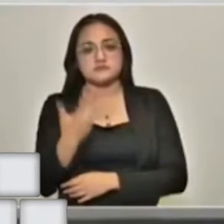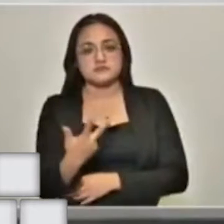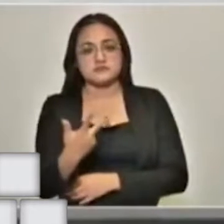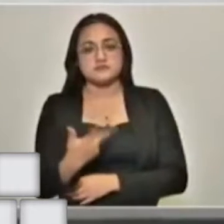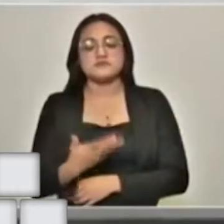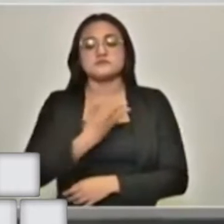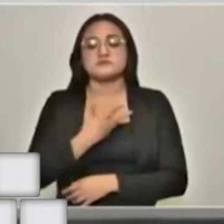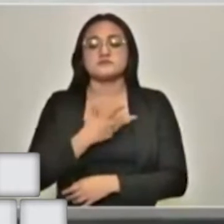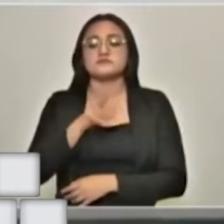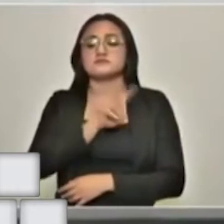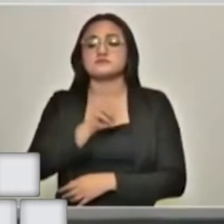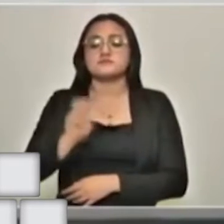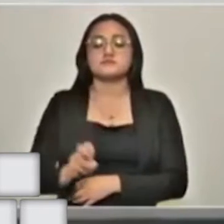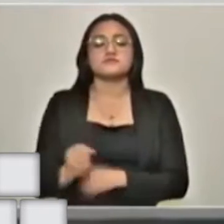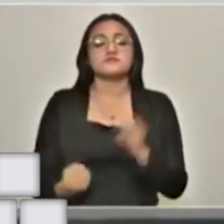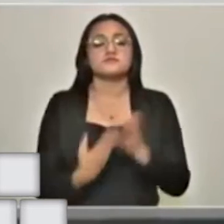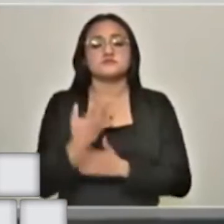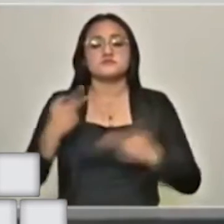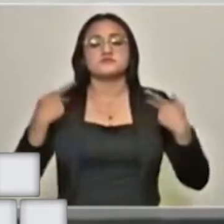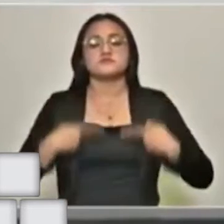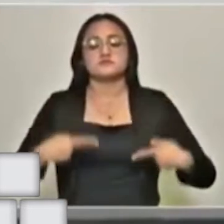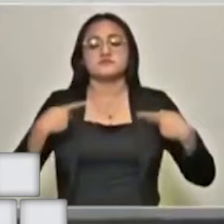106,498, teniendo